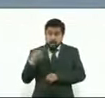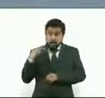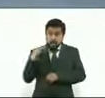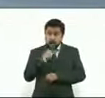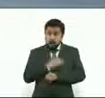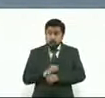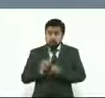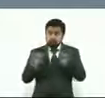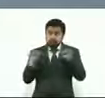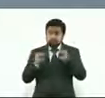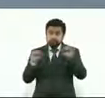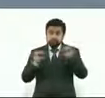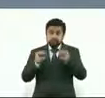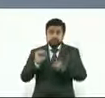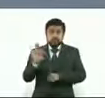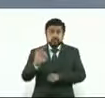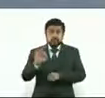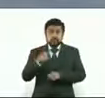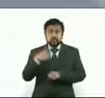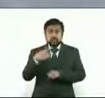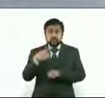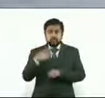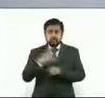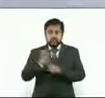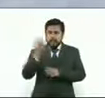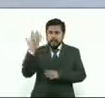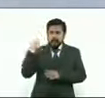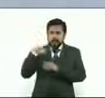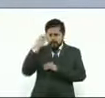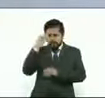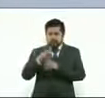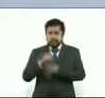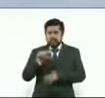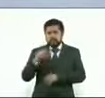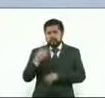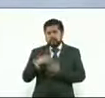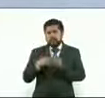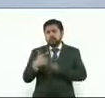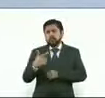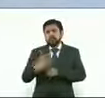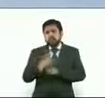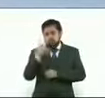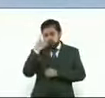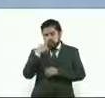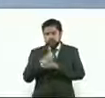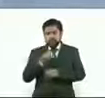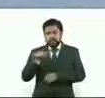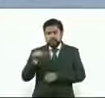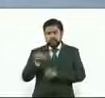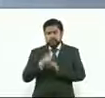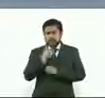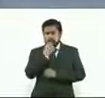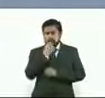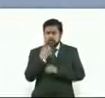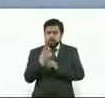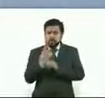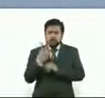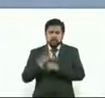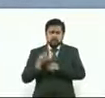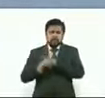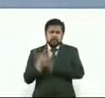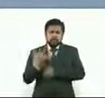su mejor marca, que es de 2 horas 27 minutos y 16 segundos que estableciera la Maratón de Praga hace un par de años, el